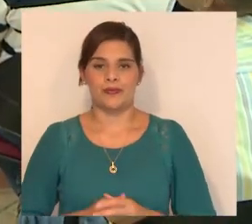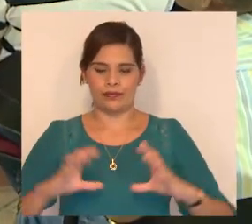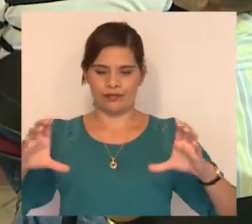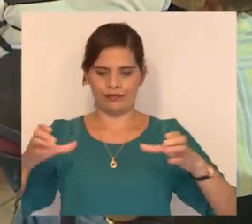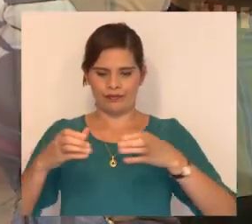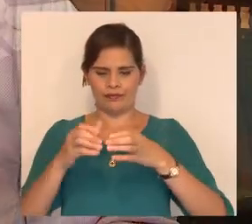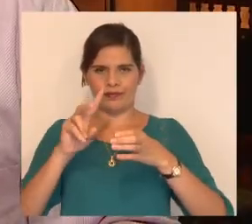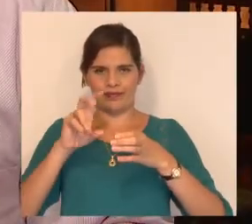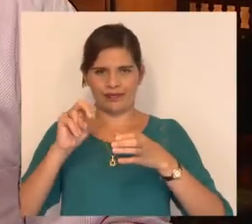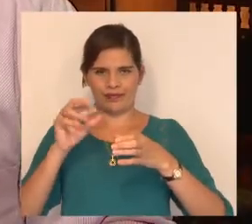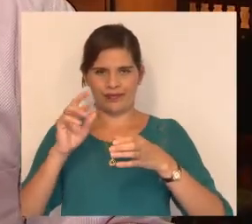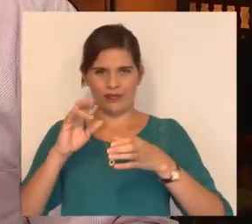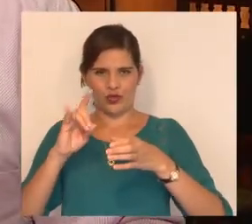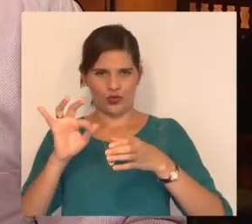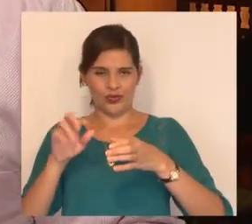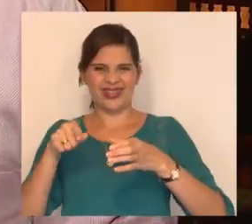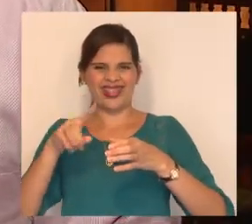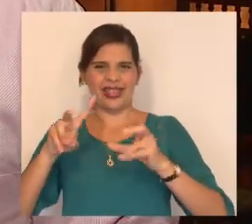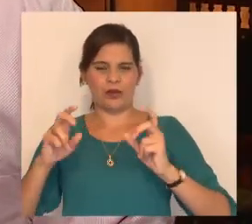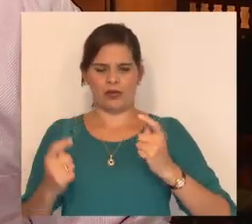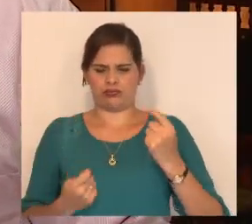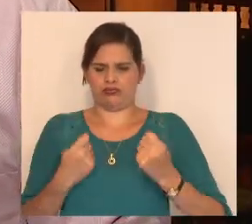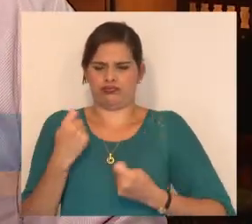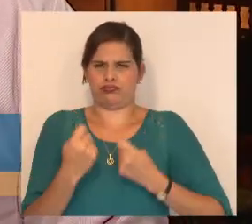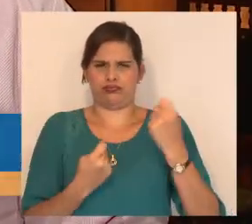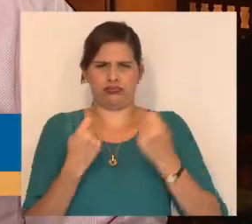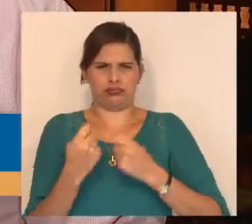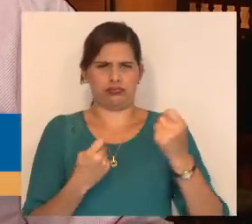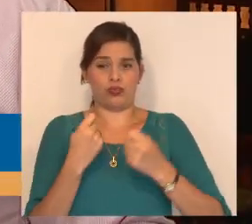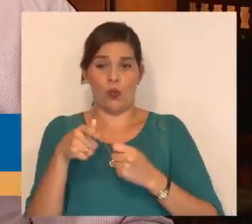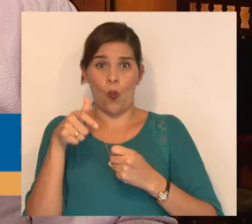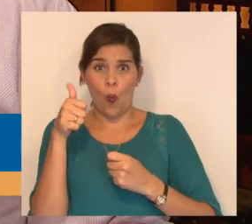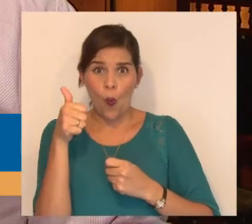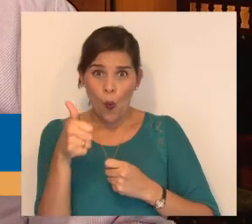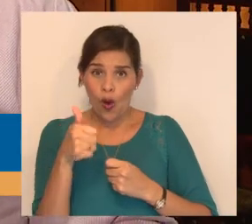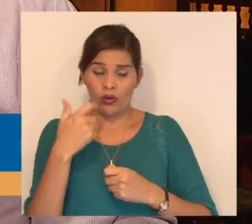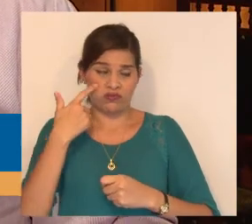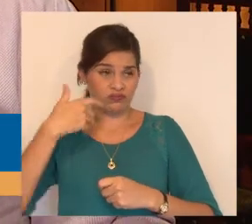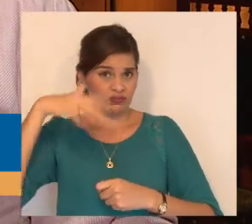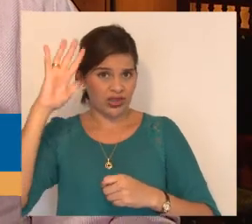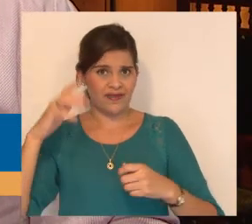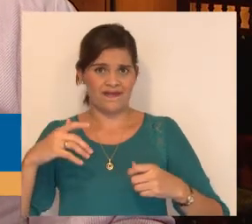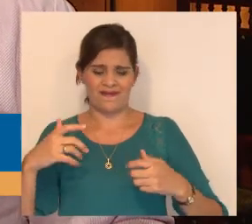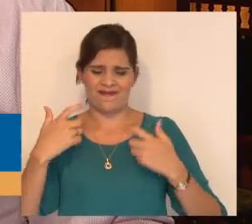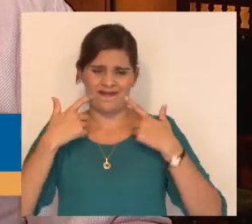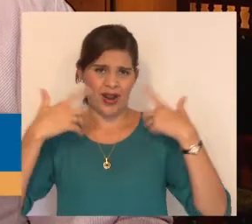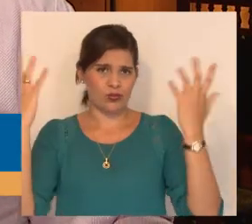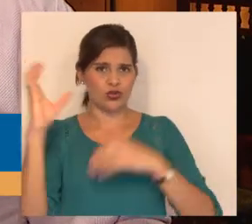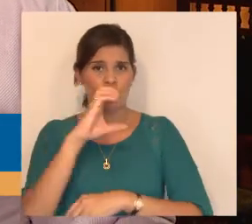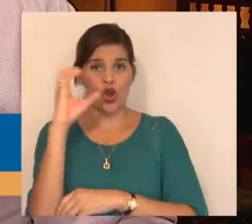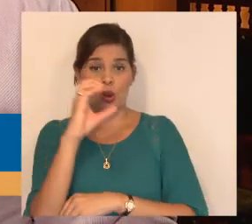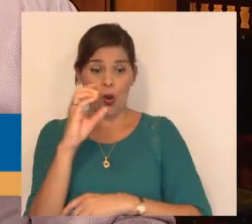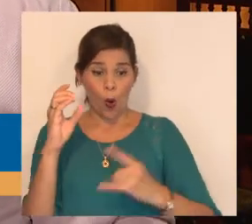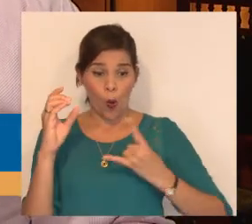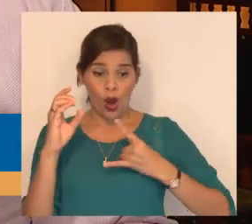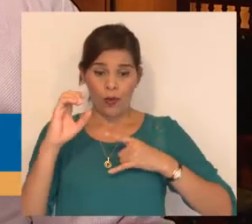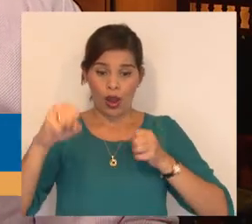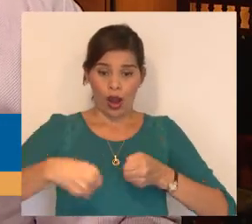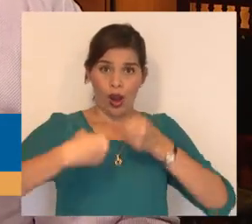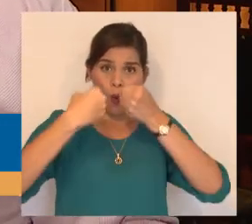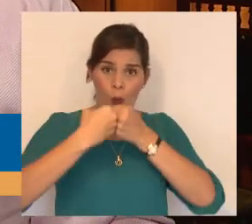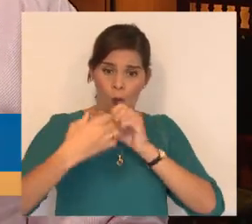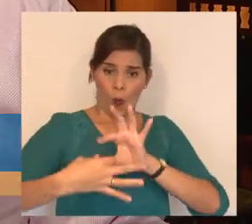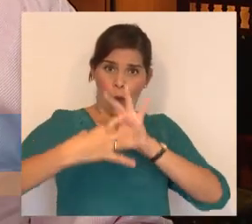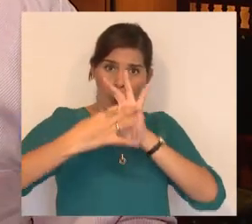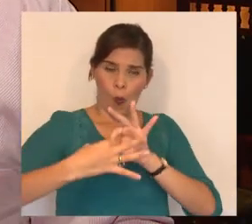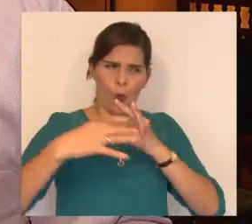empresarial colombiana. Ventures es la corporación más grande de Colombia en cuanto a emprendimiento se refiere, y que la universidad haga una alianza